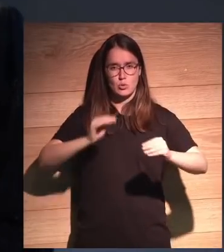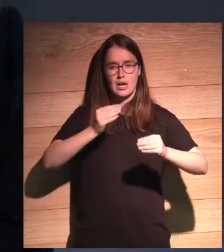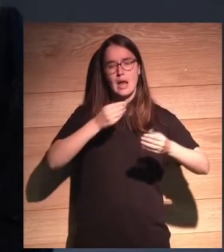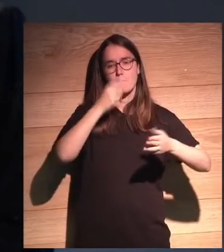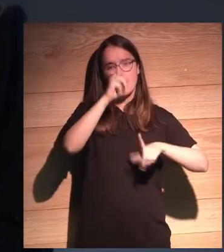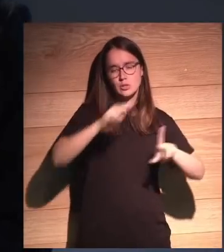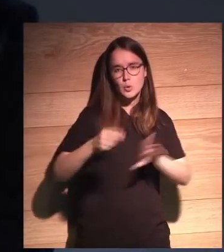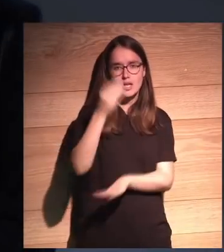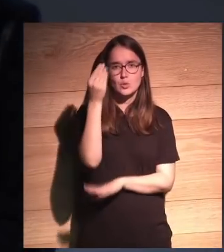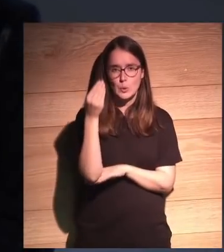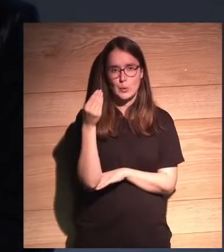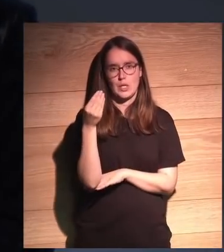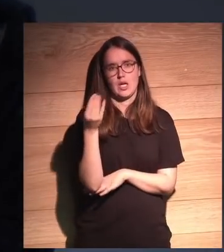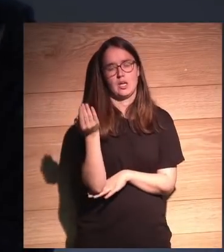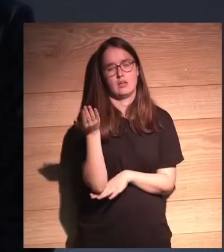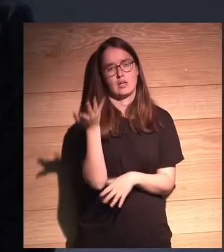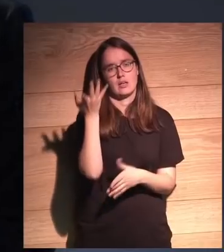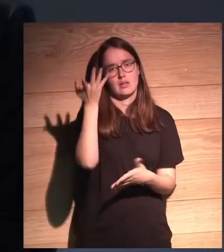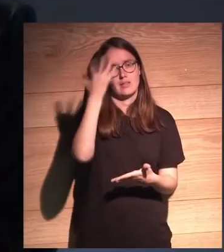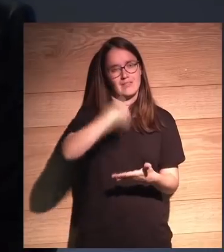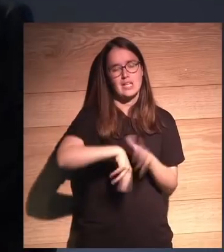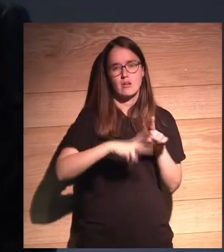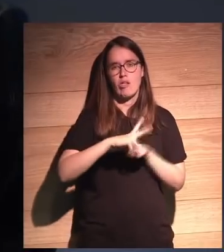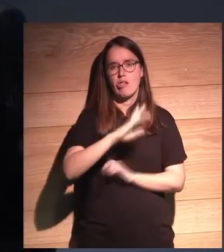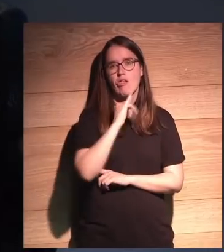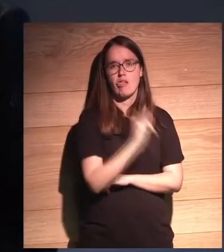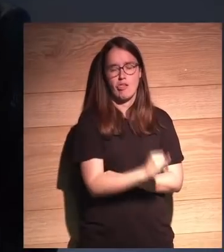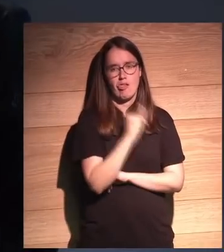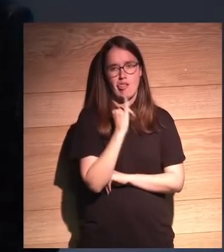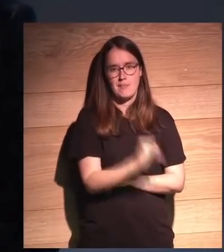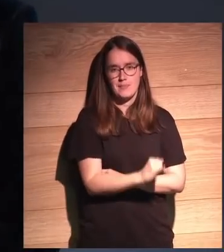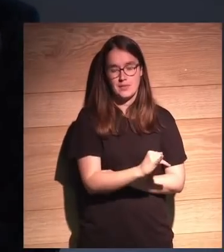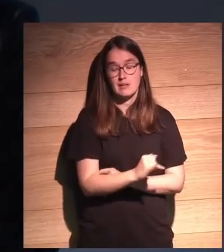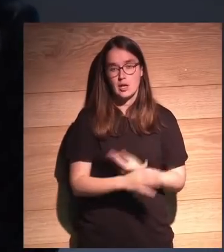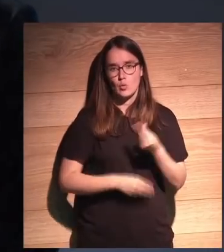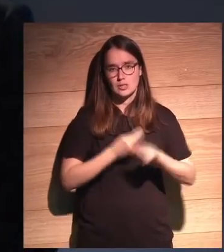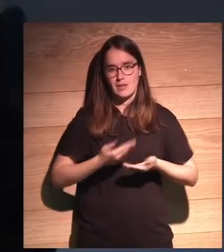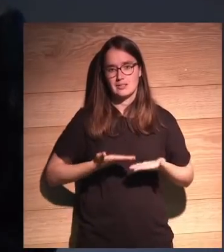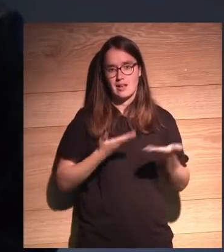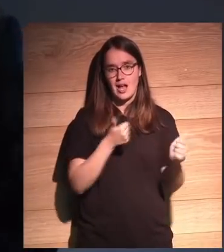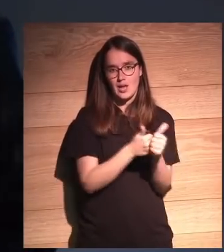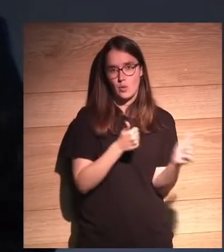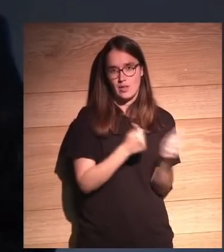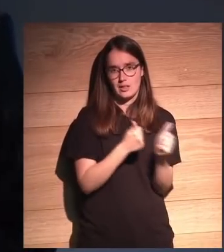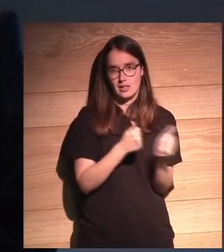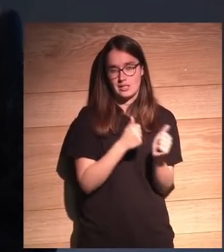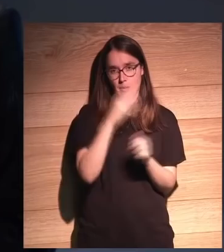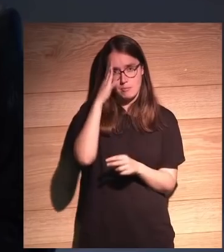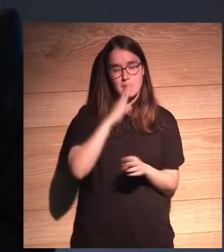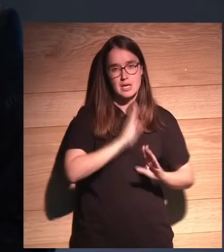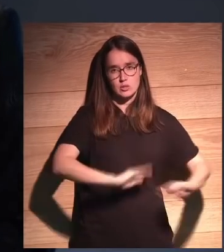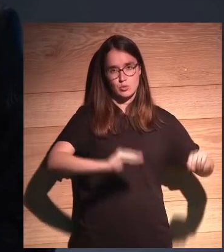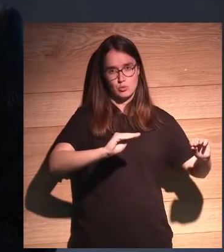escultura, que estaban presentes en los talleres y que servían de ayudantes primero al